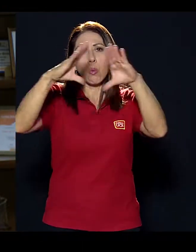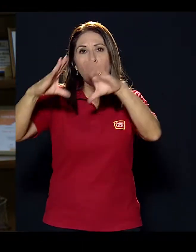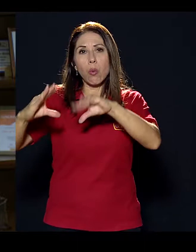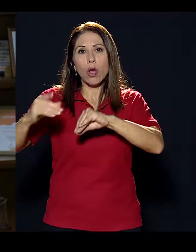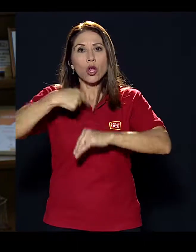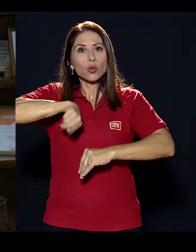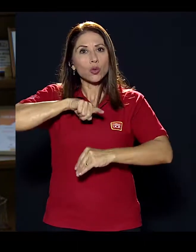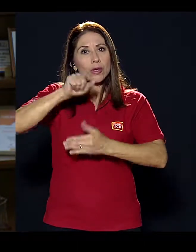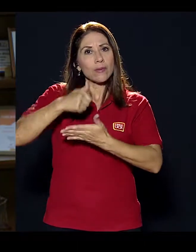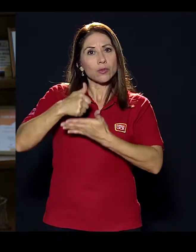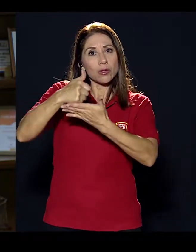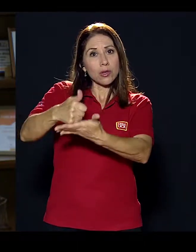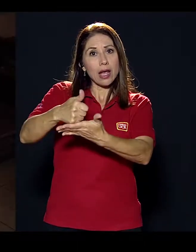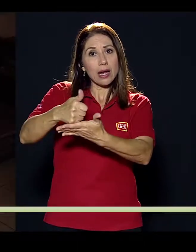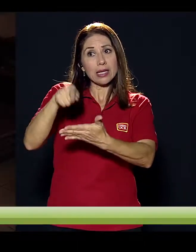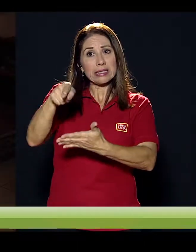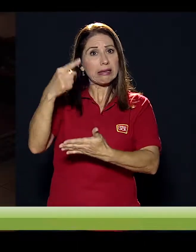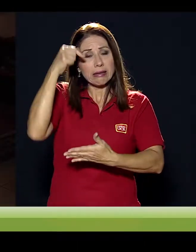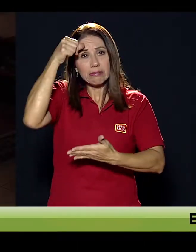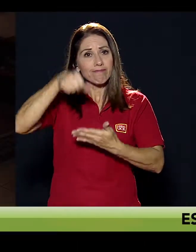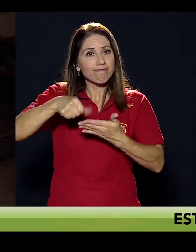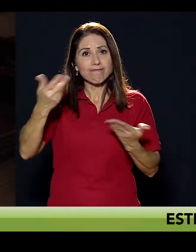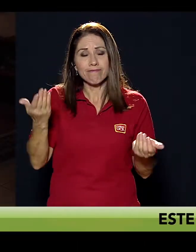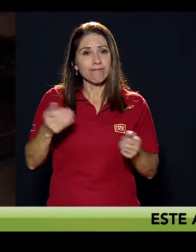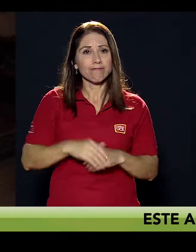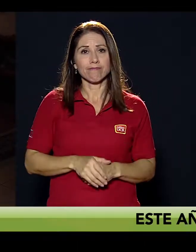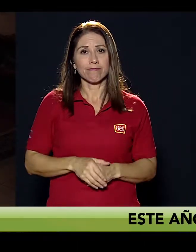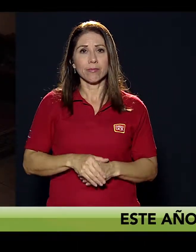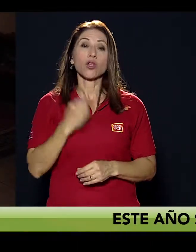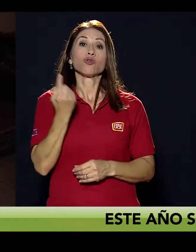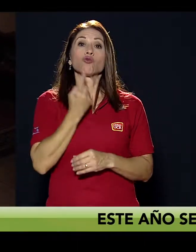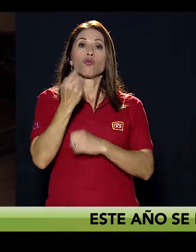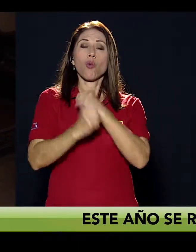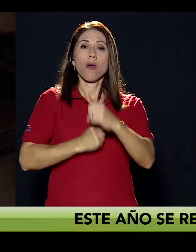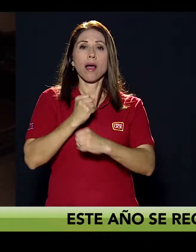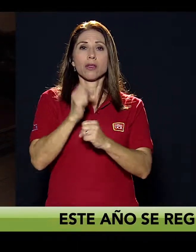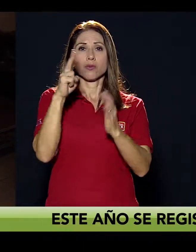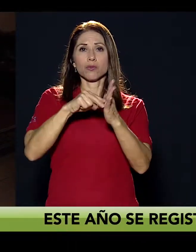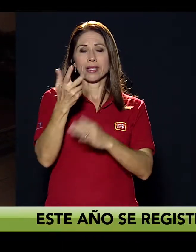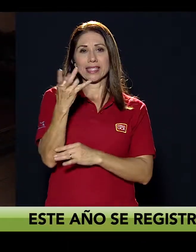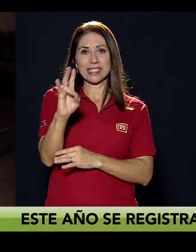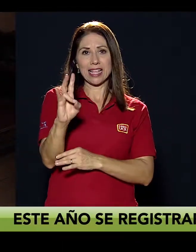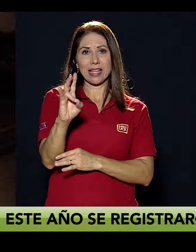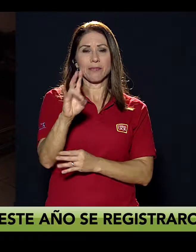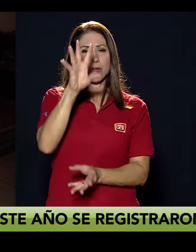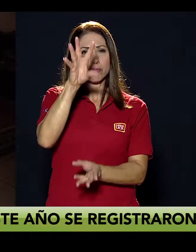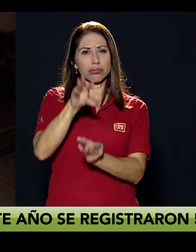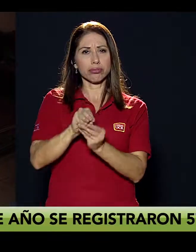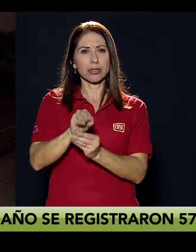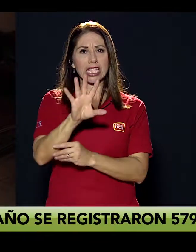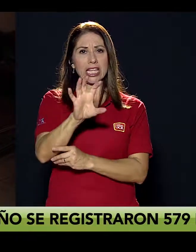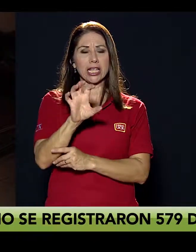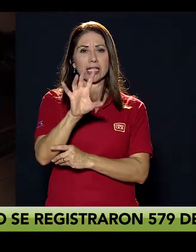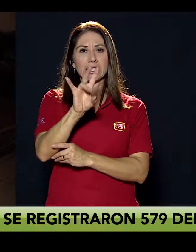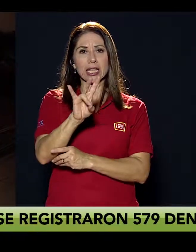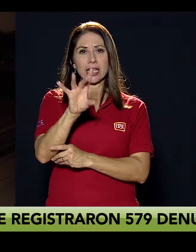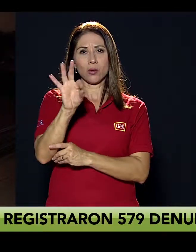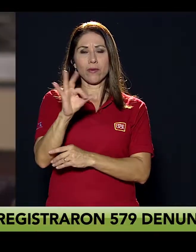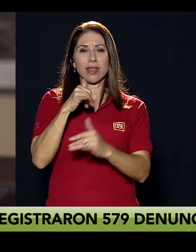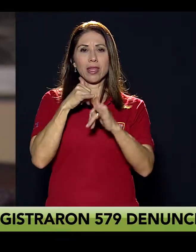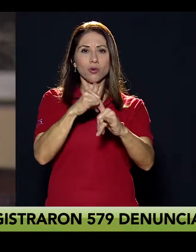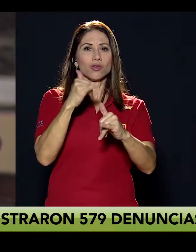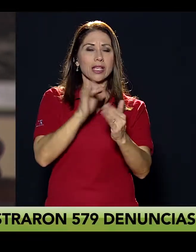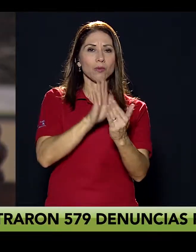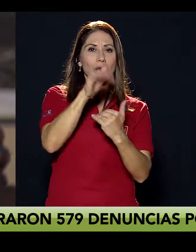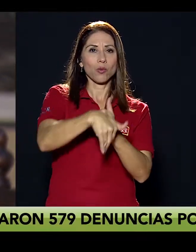entonces deberíamos ayudarle si ella no lo recuerda. Solo en el 2017 hubo 579